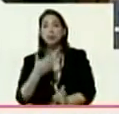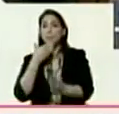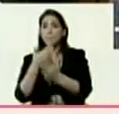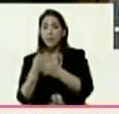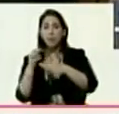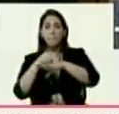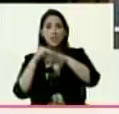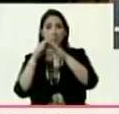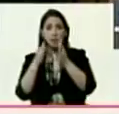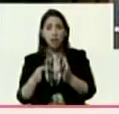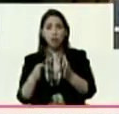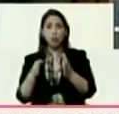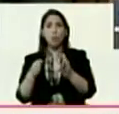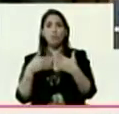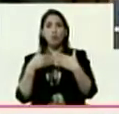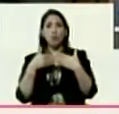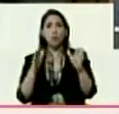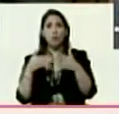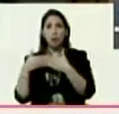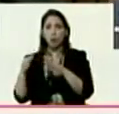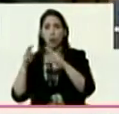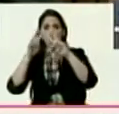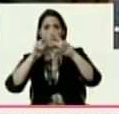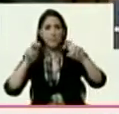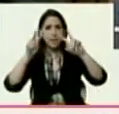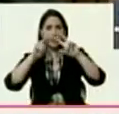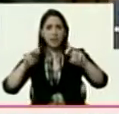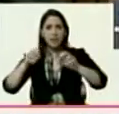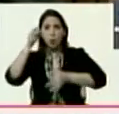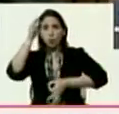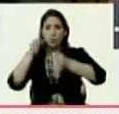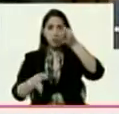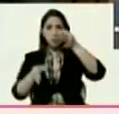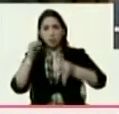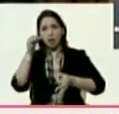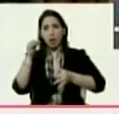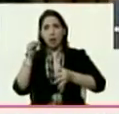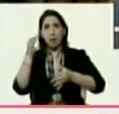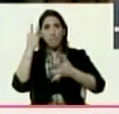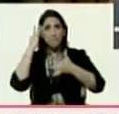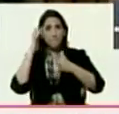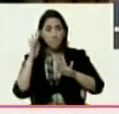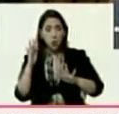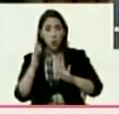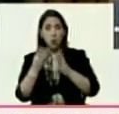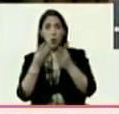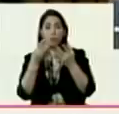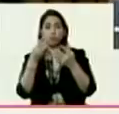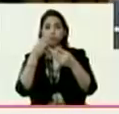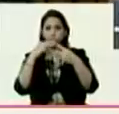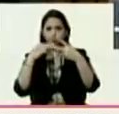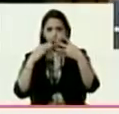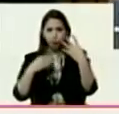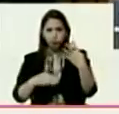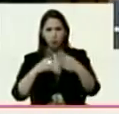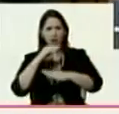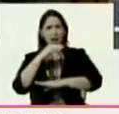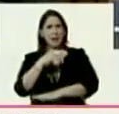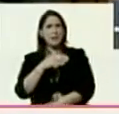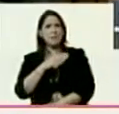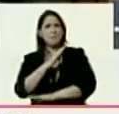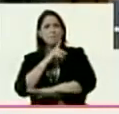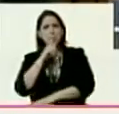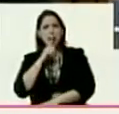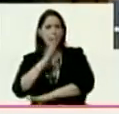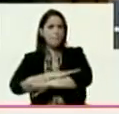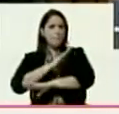Ministerio Público para que investigue penalmente la presunta materialización de conductas constitutivas de